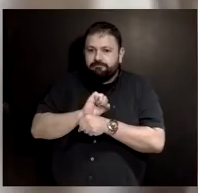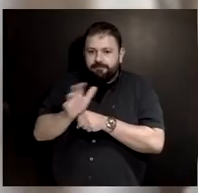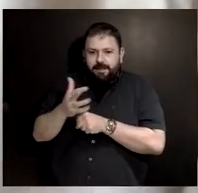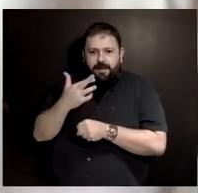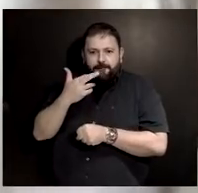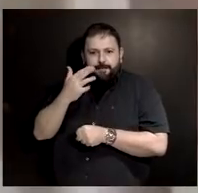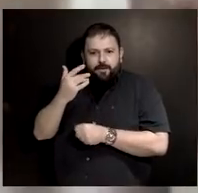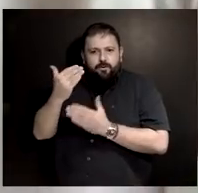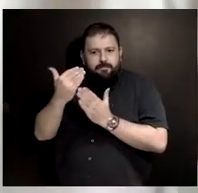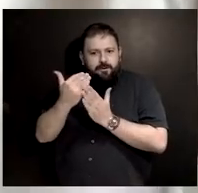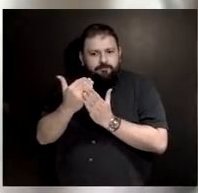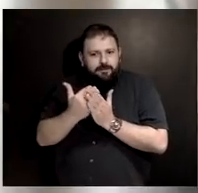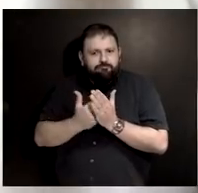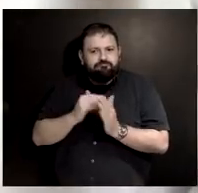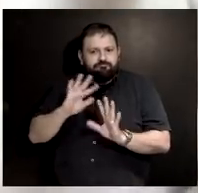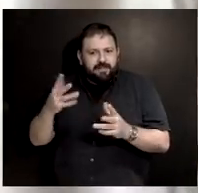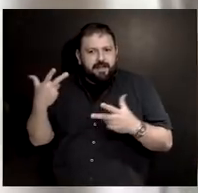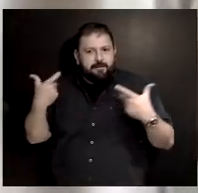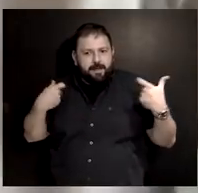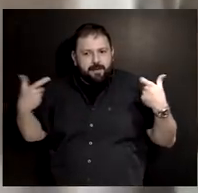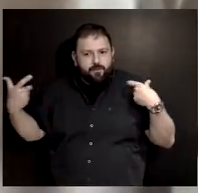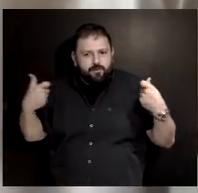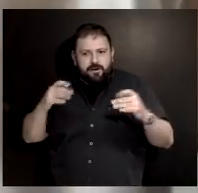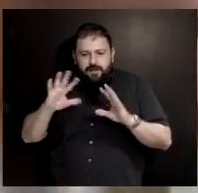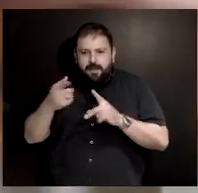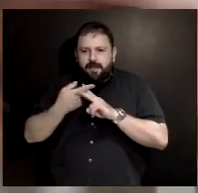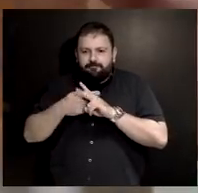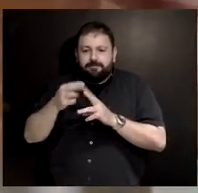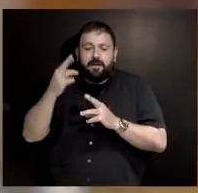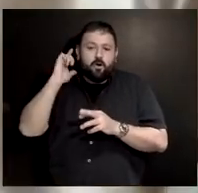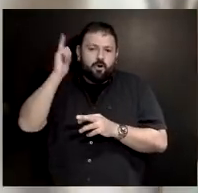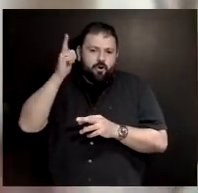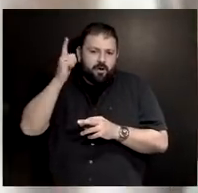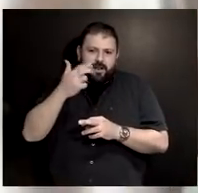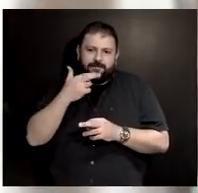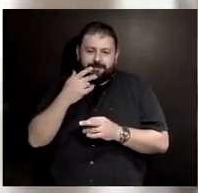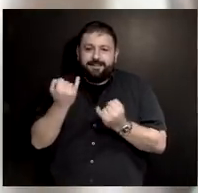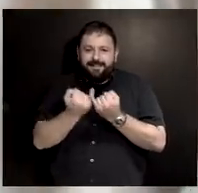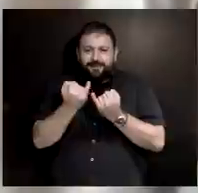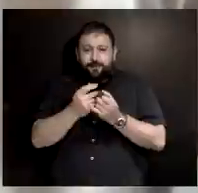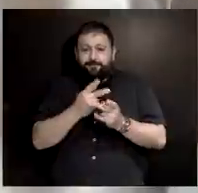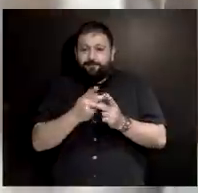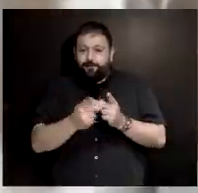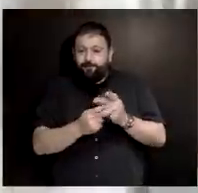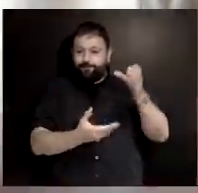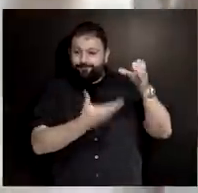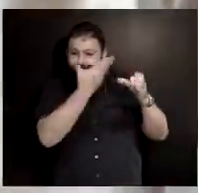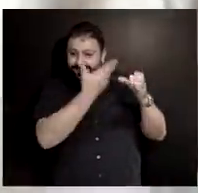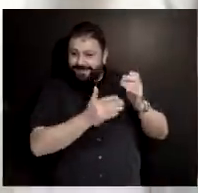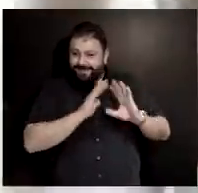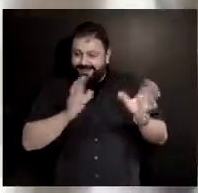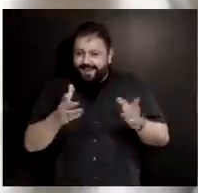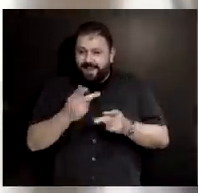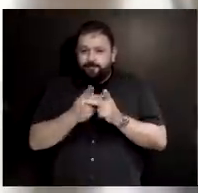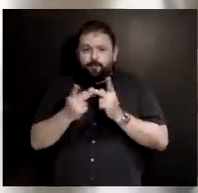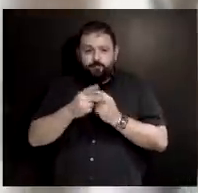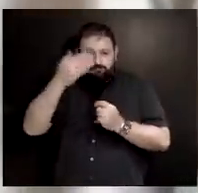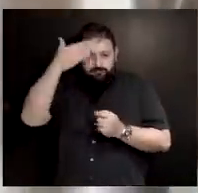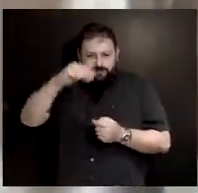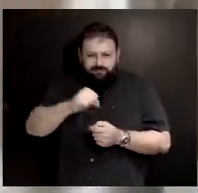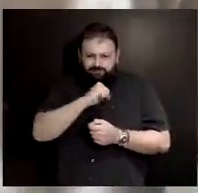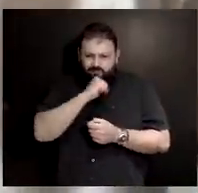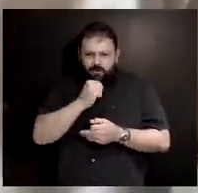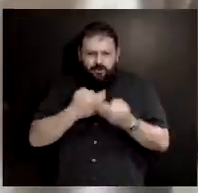mejorado. Pensamos que, digo, nosotros tenemos aquí nuestra vacuna, pero bueno, el resto de la población ya esté vacunado con su